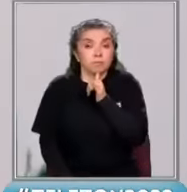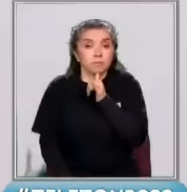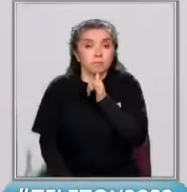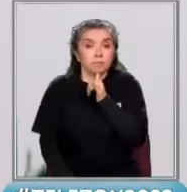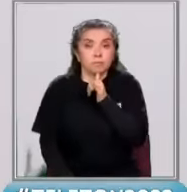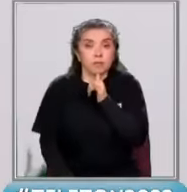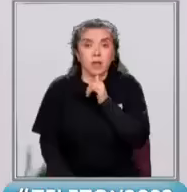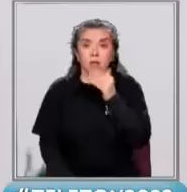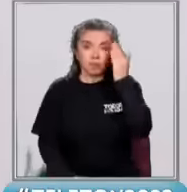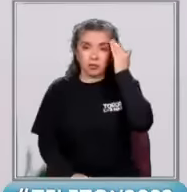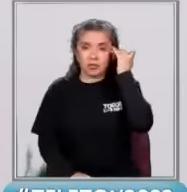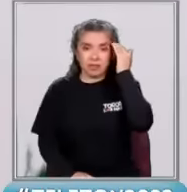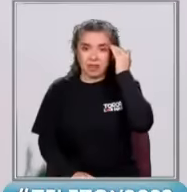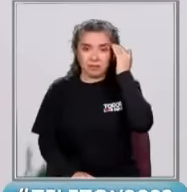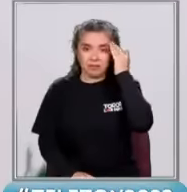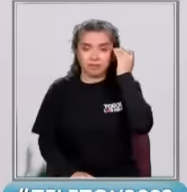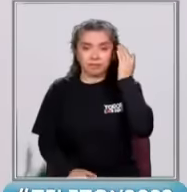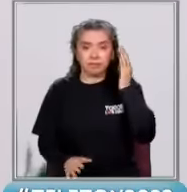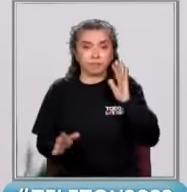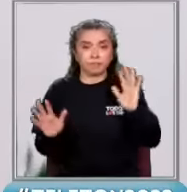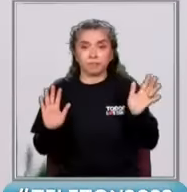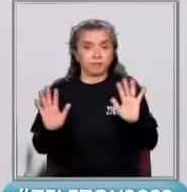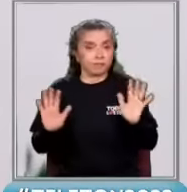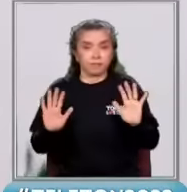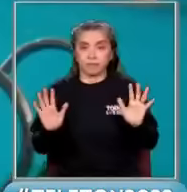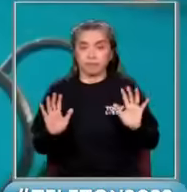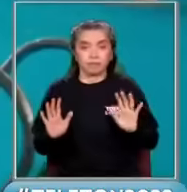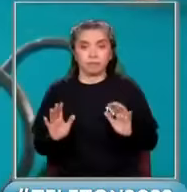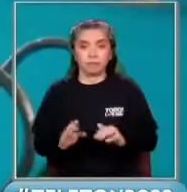Yo no sabía nada.